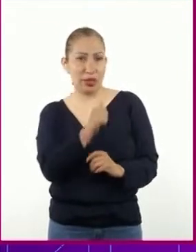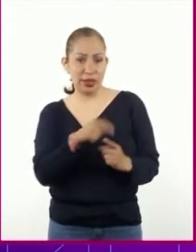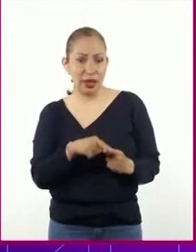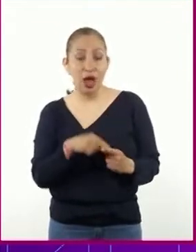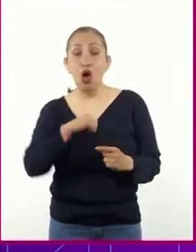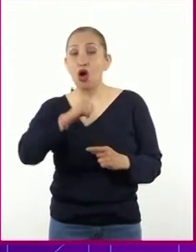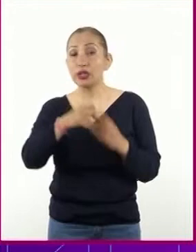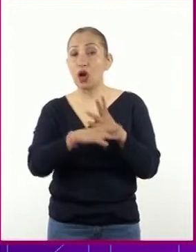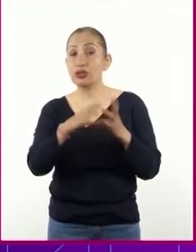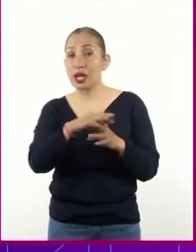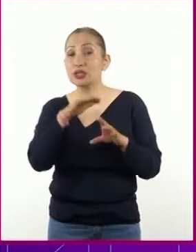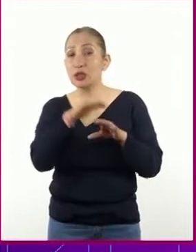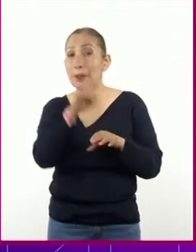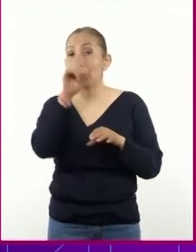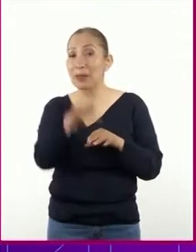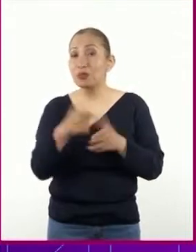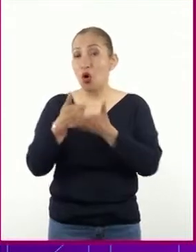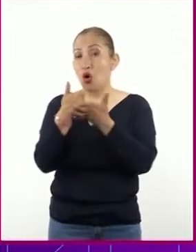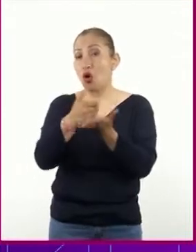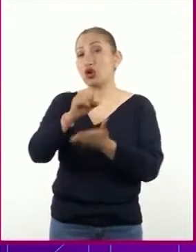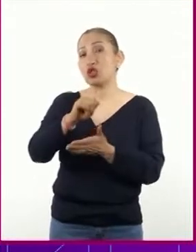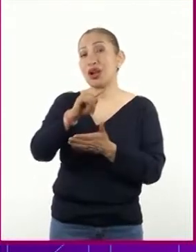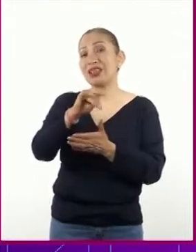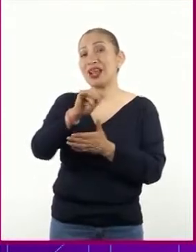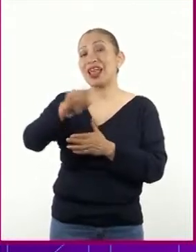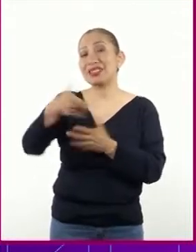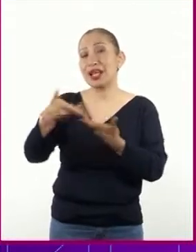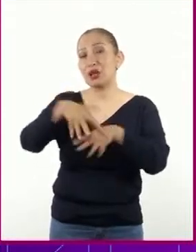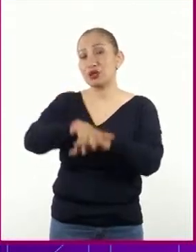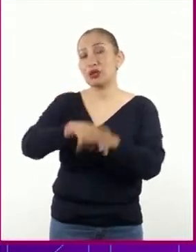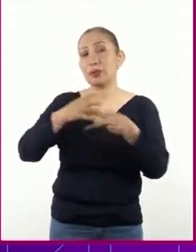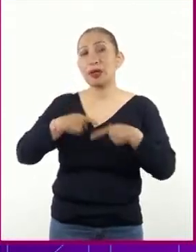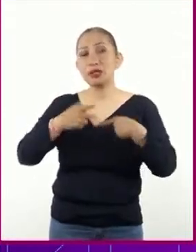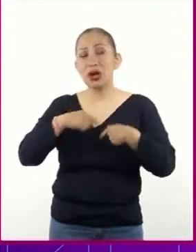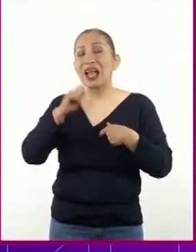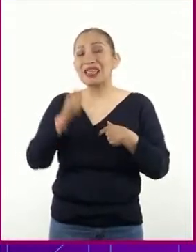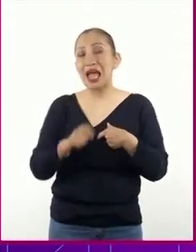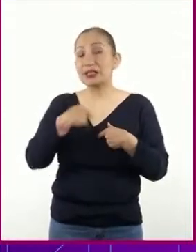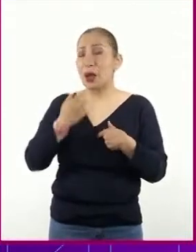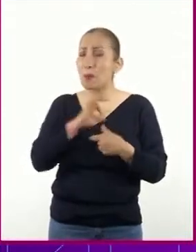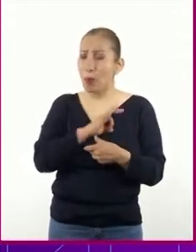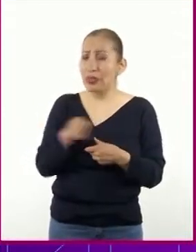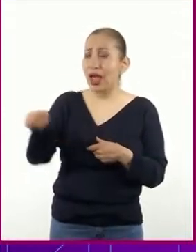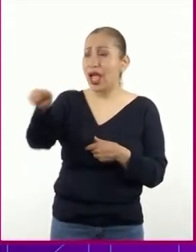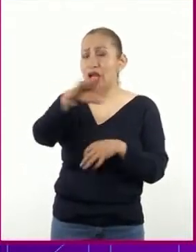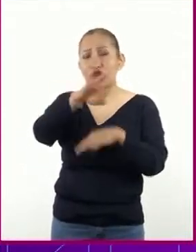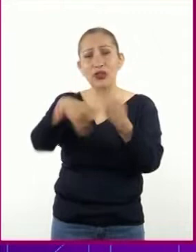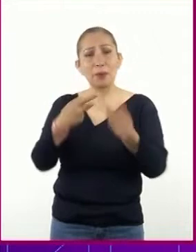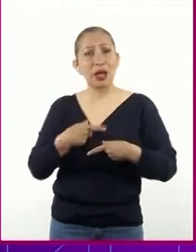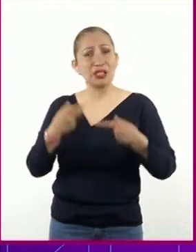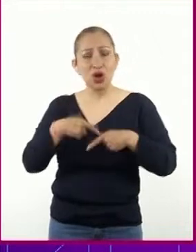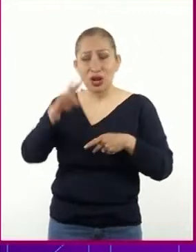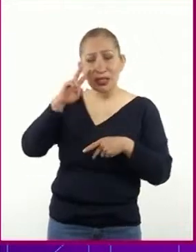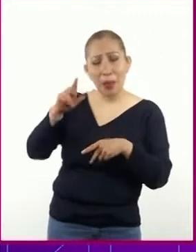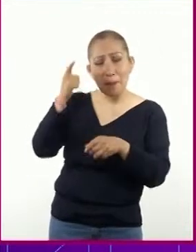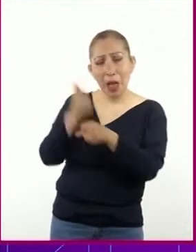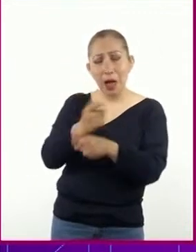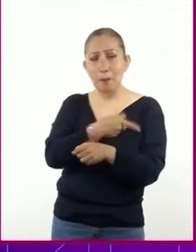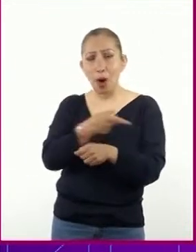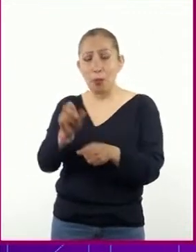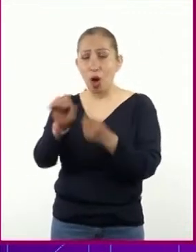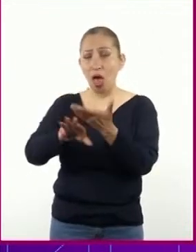factor importante relacionado con la solidaridad es la inclusión social, que consiste en hacer posible que personas en estado de pobreza